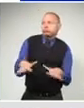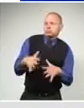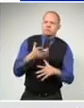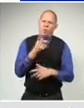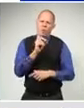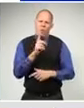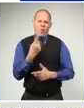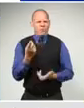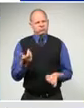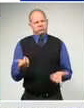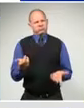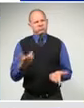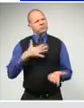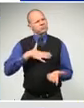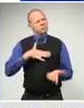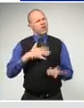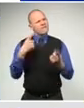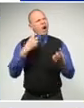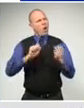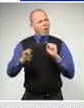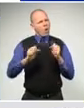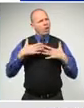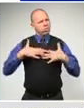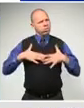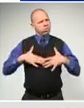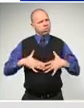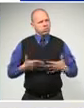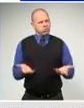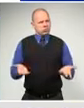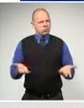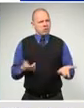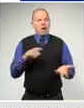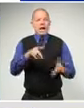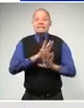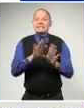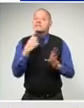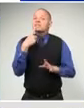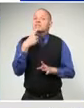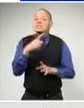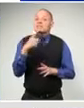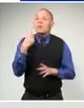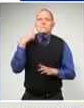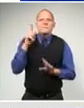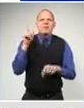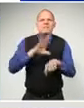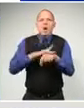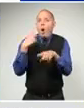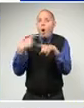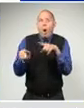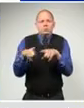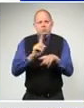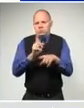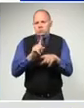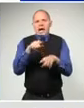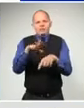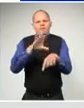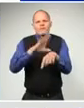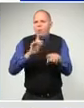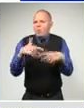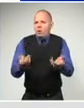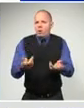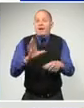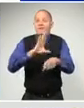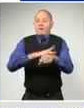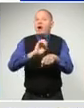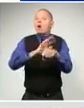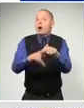innecesariamente. Estamos hablando de un evento de COVID-19. Hay todas las muestras que se han procesado,